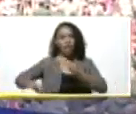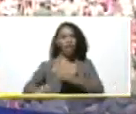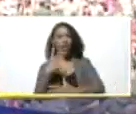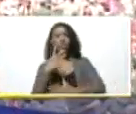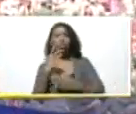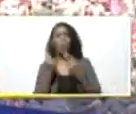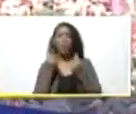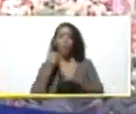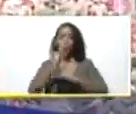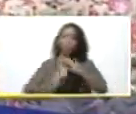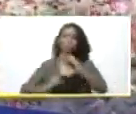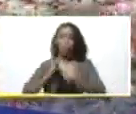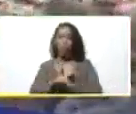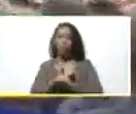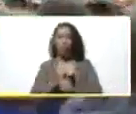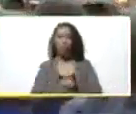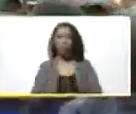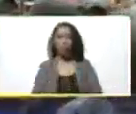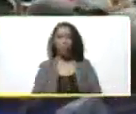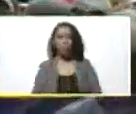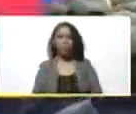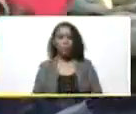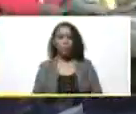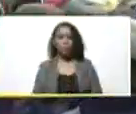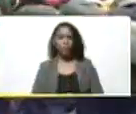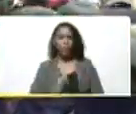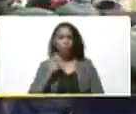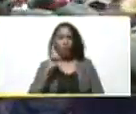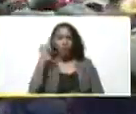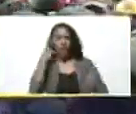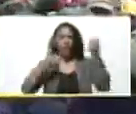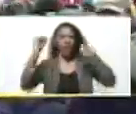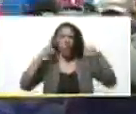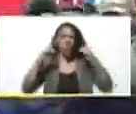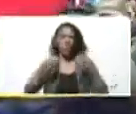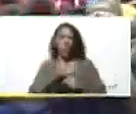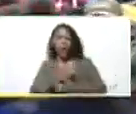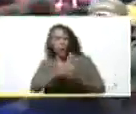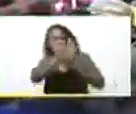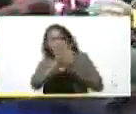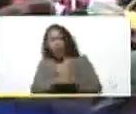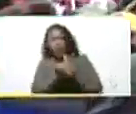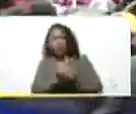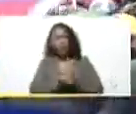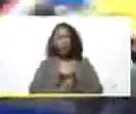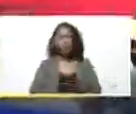Monetario Internacional. Una rebelión armada,